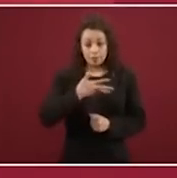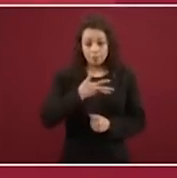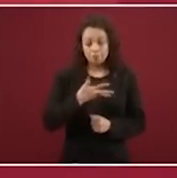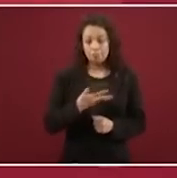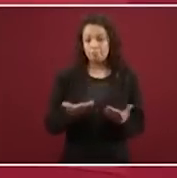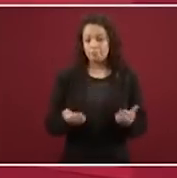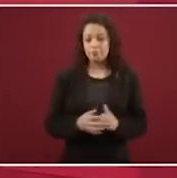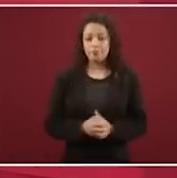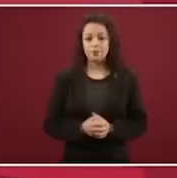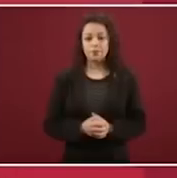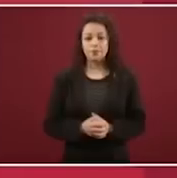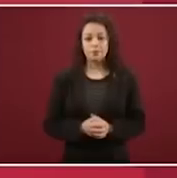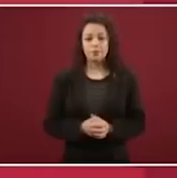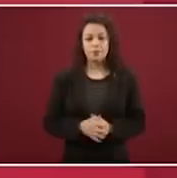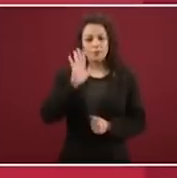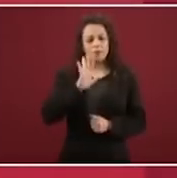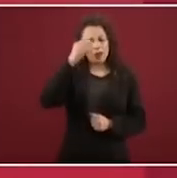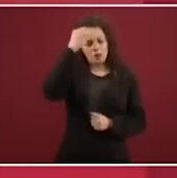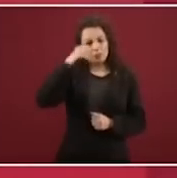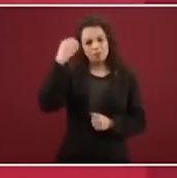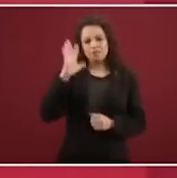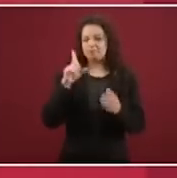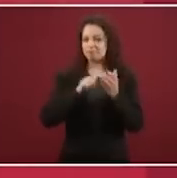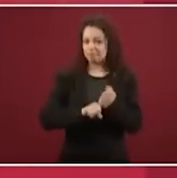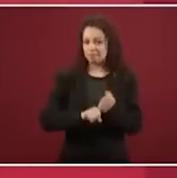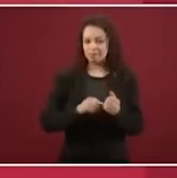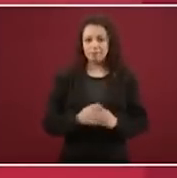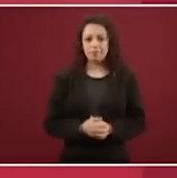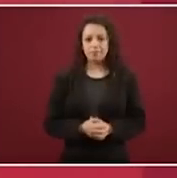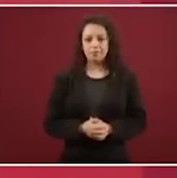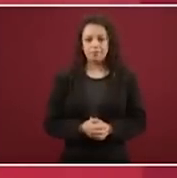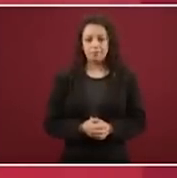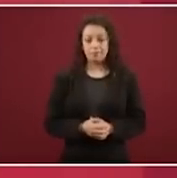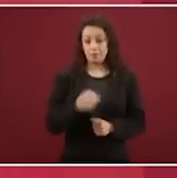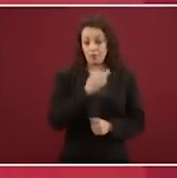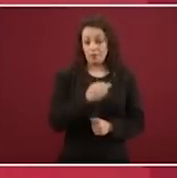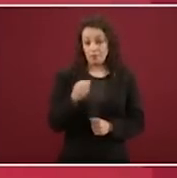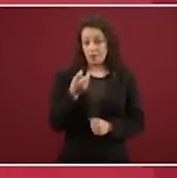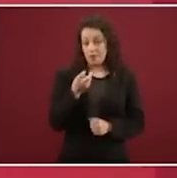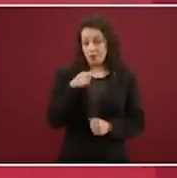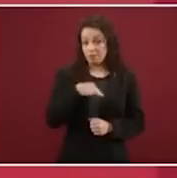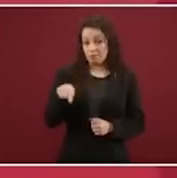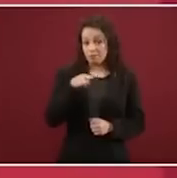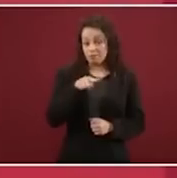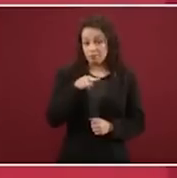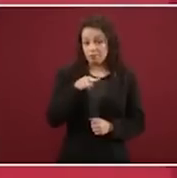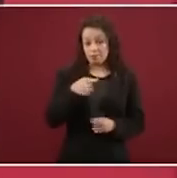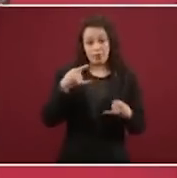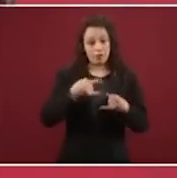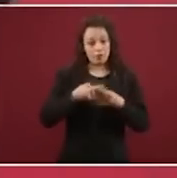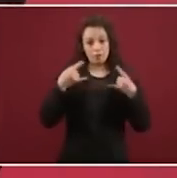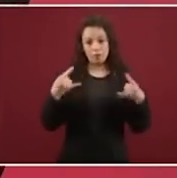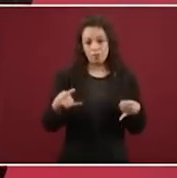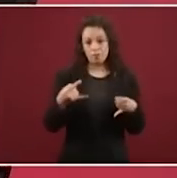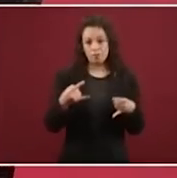dejado en el olvido estas fechas cívicas,